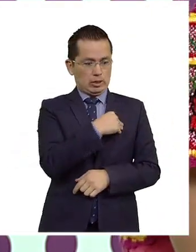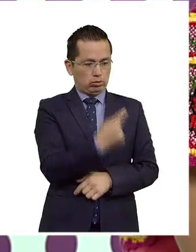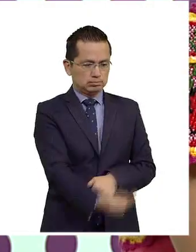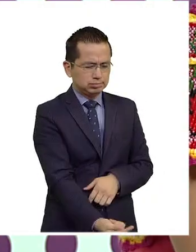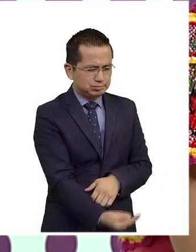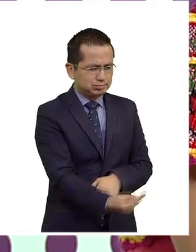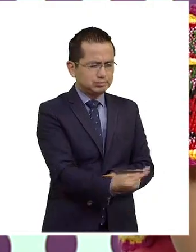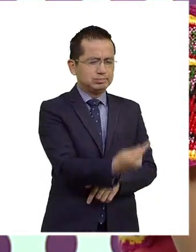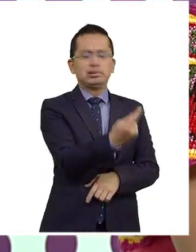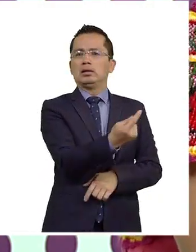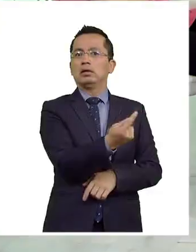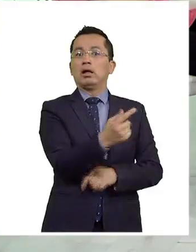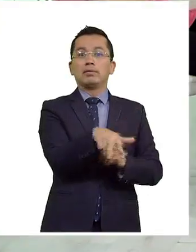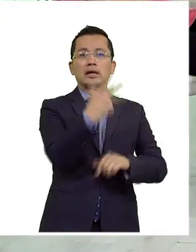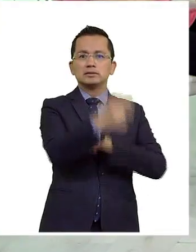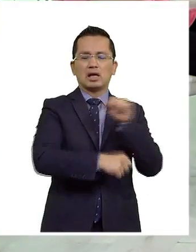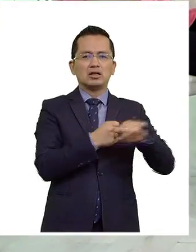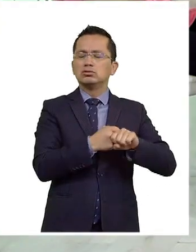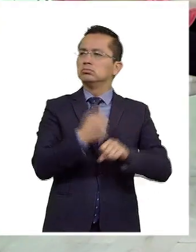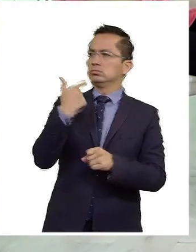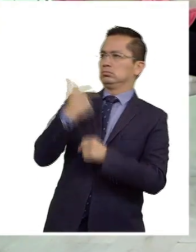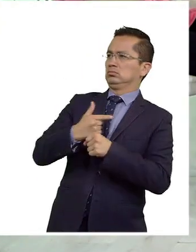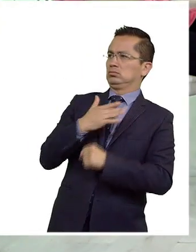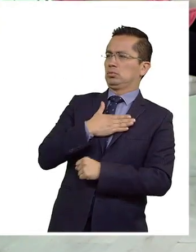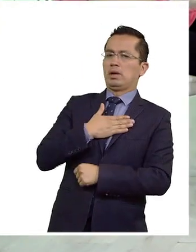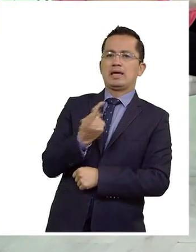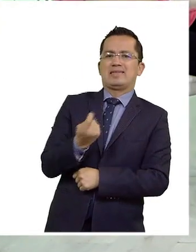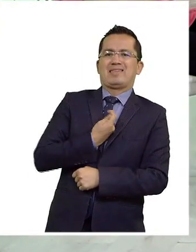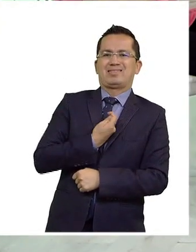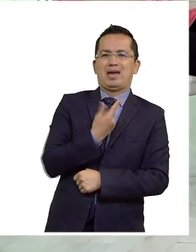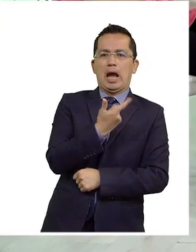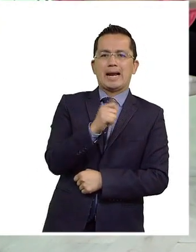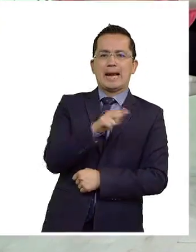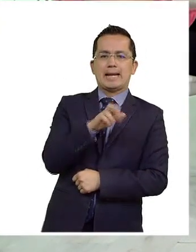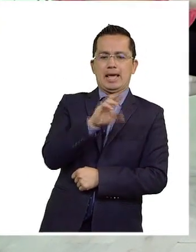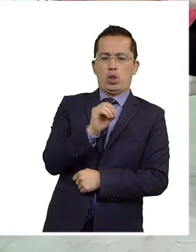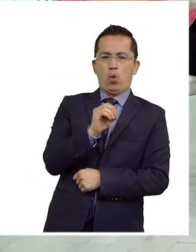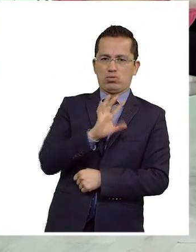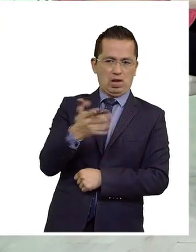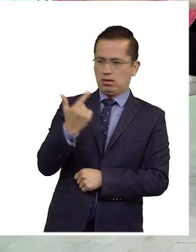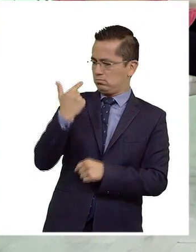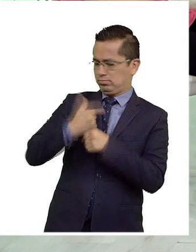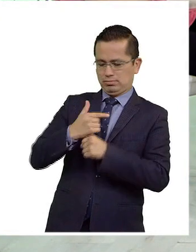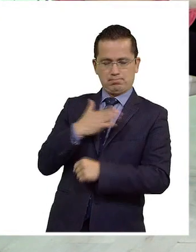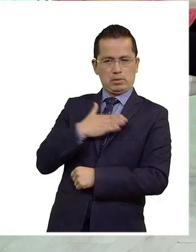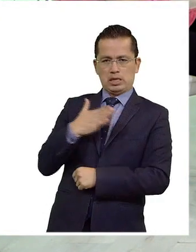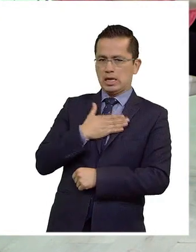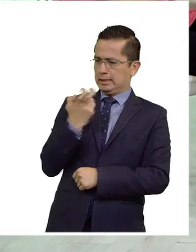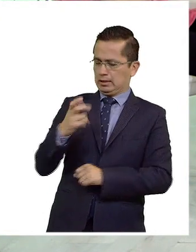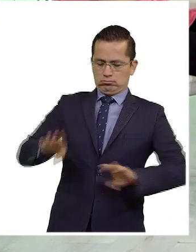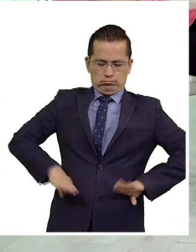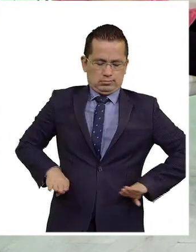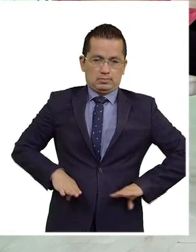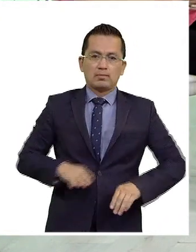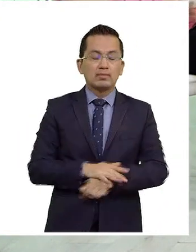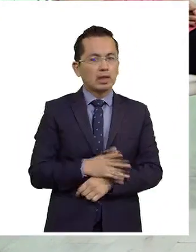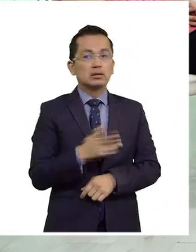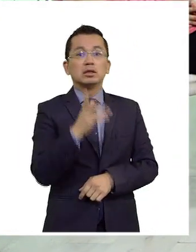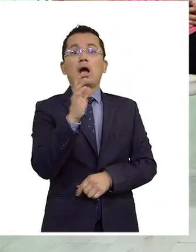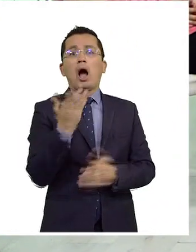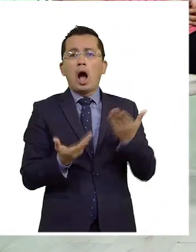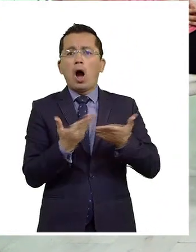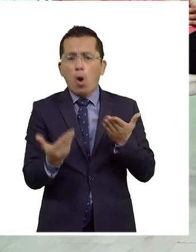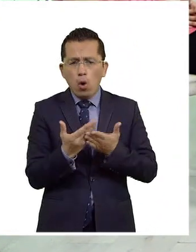término identidad de género, cuando me lo dijo de muchas maneras. Y hoy a las infancias les damos el vocabulario, pues